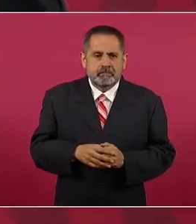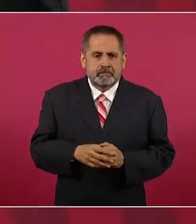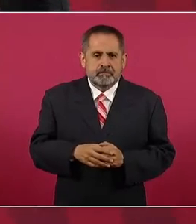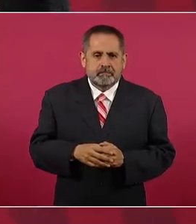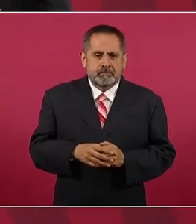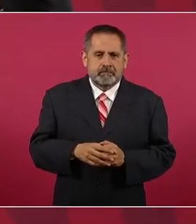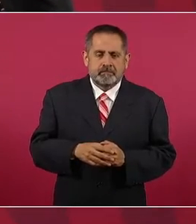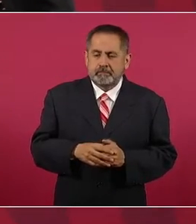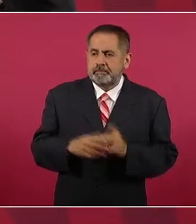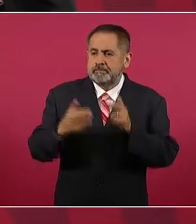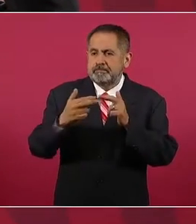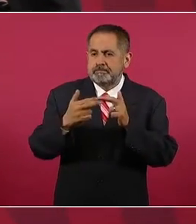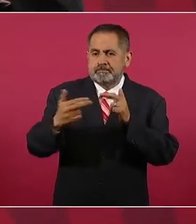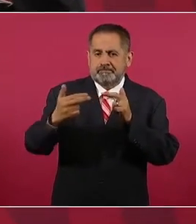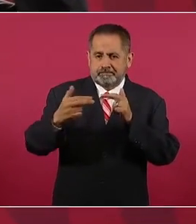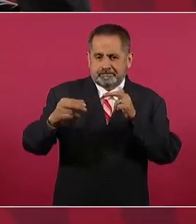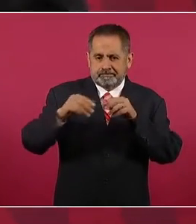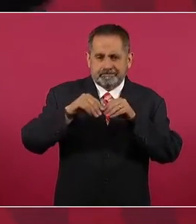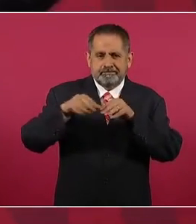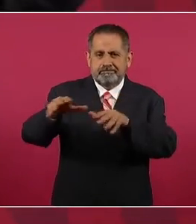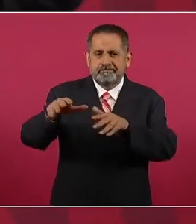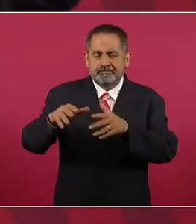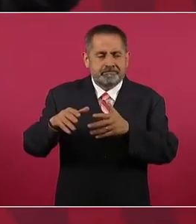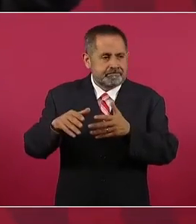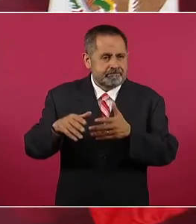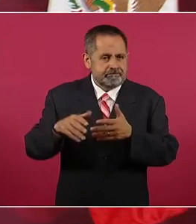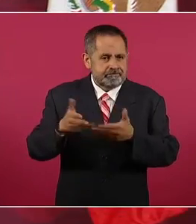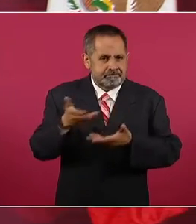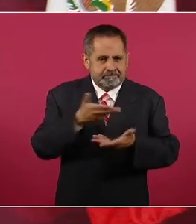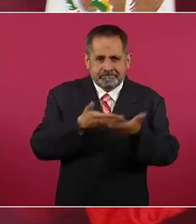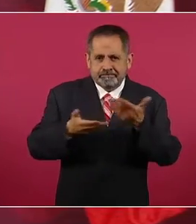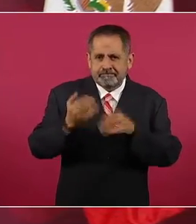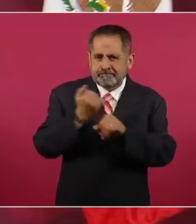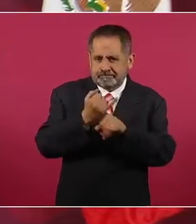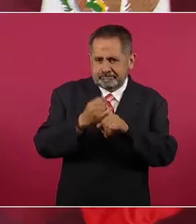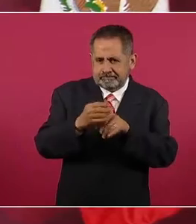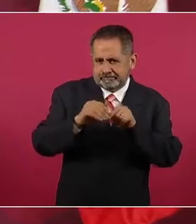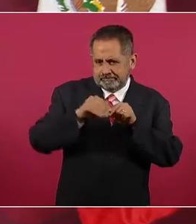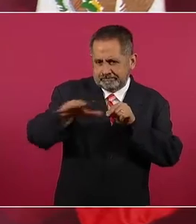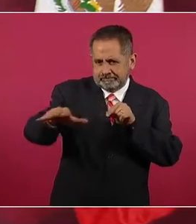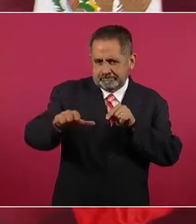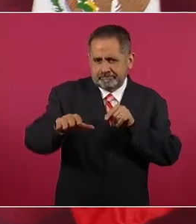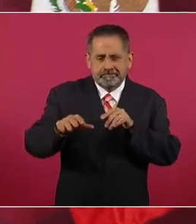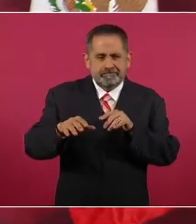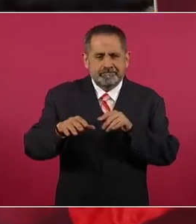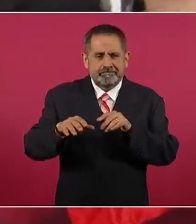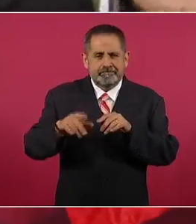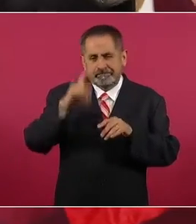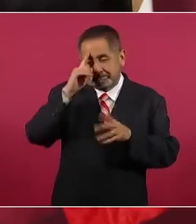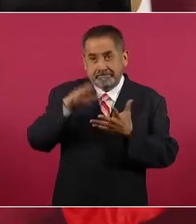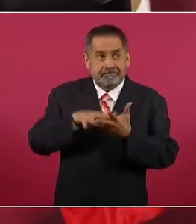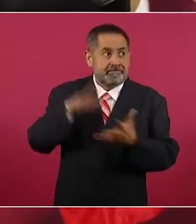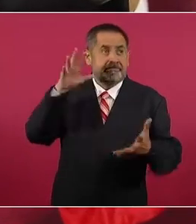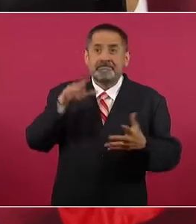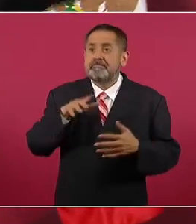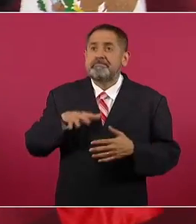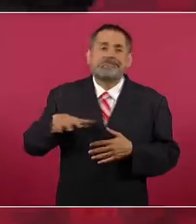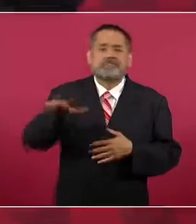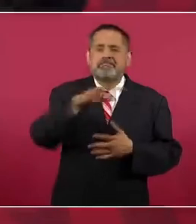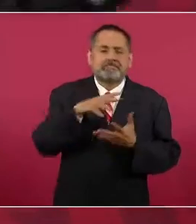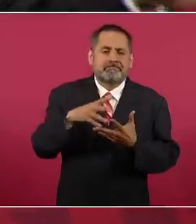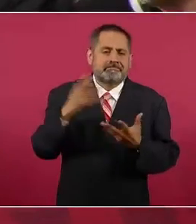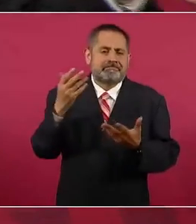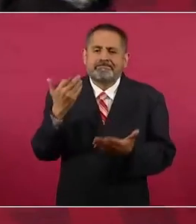el abasto o el servicio de mayorista, y